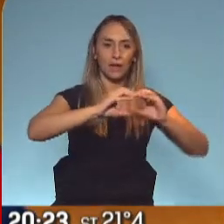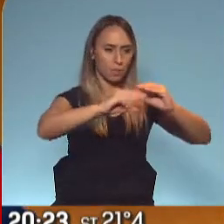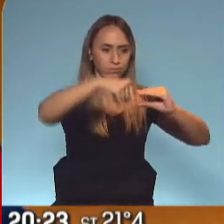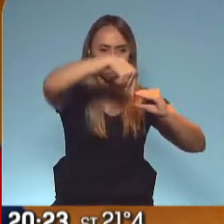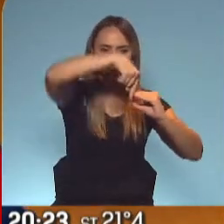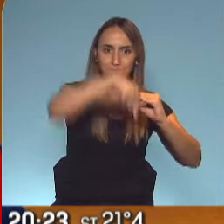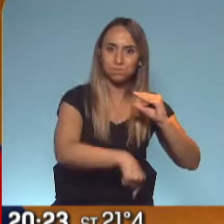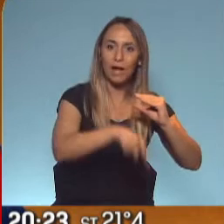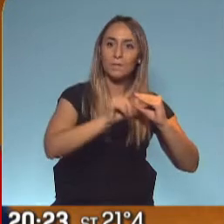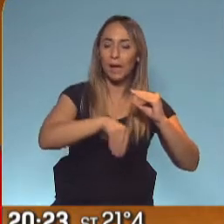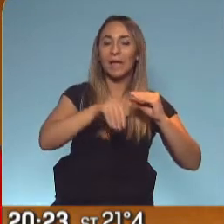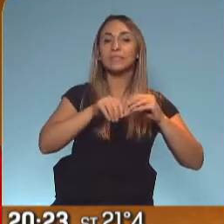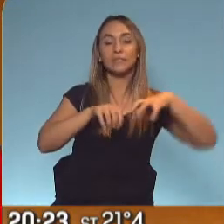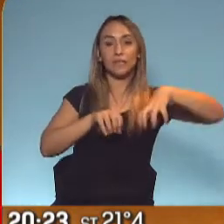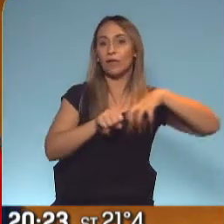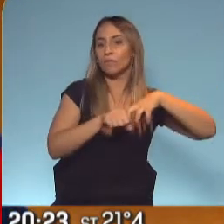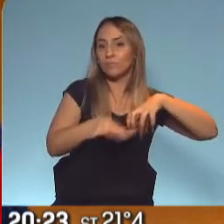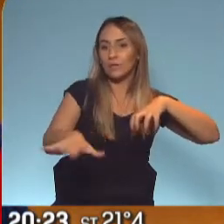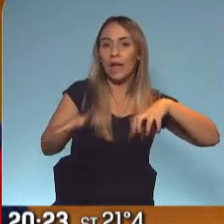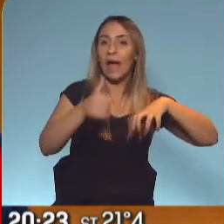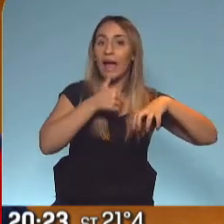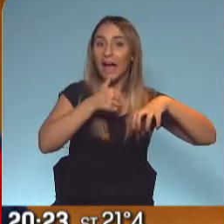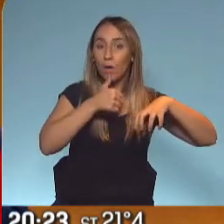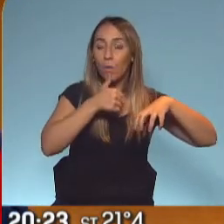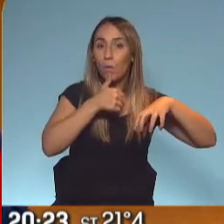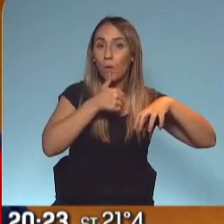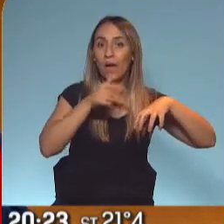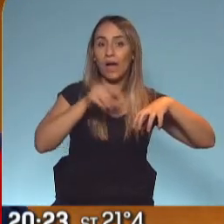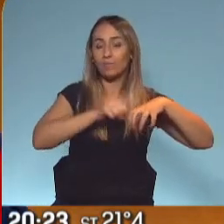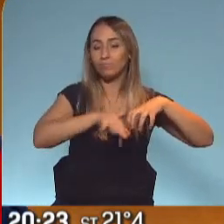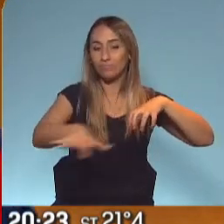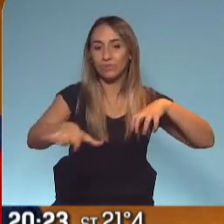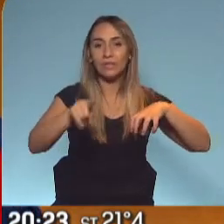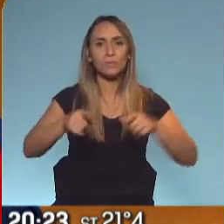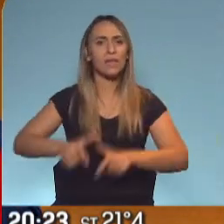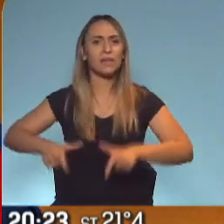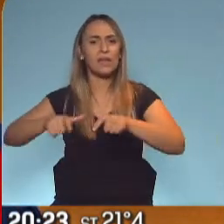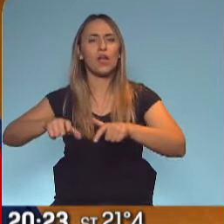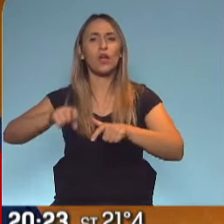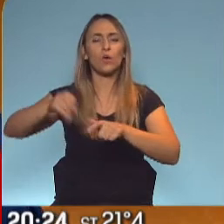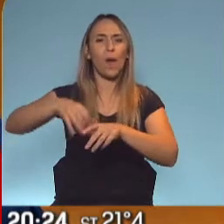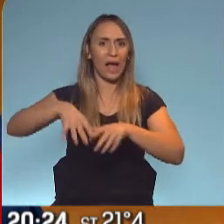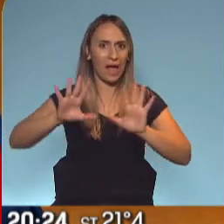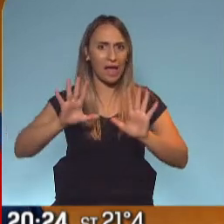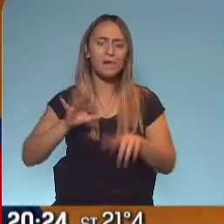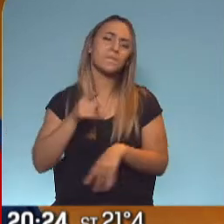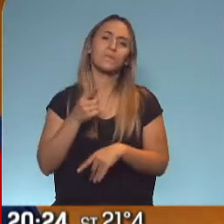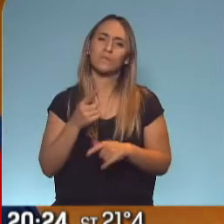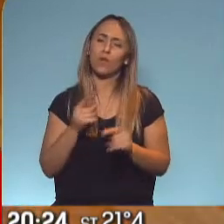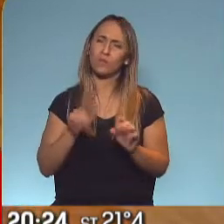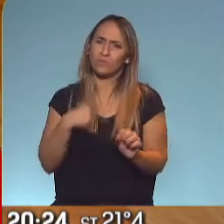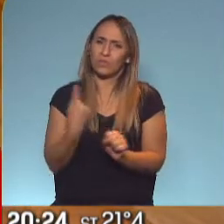100% de agua y cloaca, y después una planta de tratamiento. Lo que pasa es que para un municipio es imposible, con los recursos que